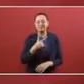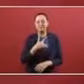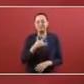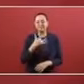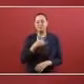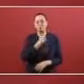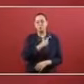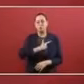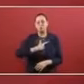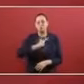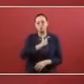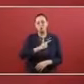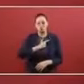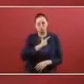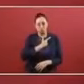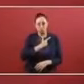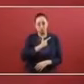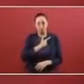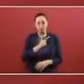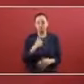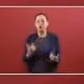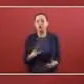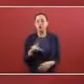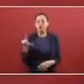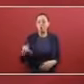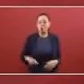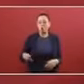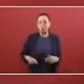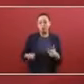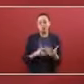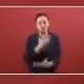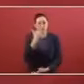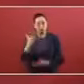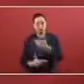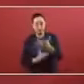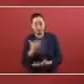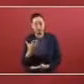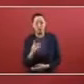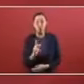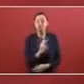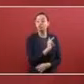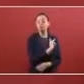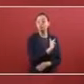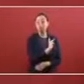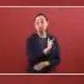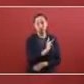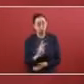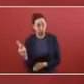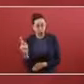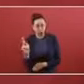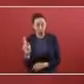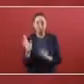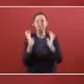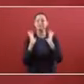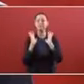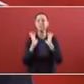ya todos los servidores públicos de este